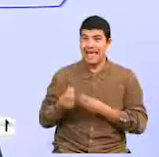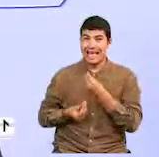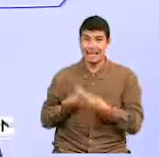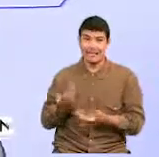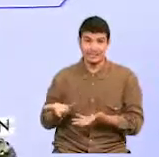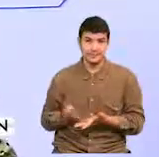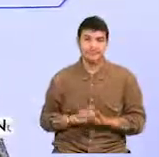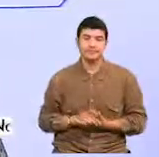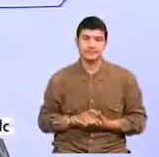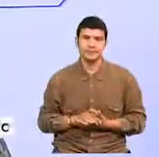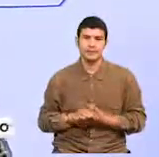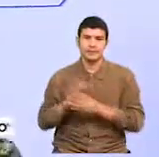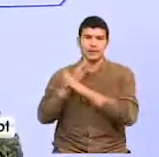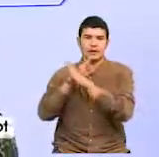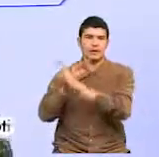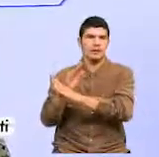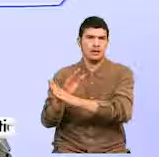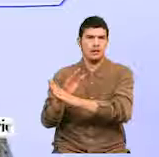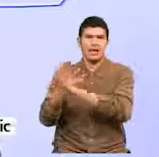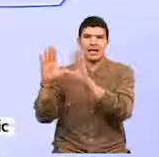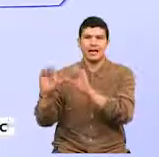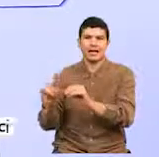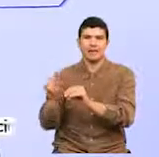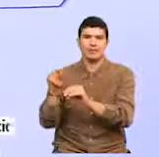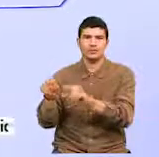es combatiendo, acabando